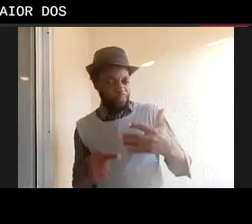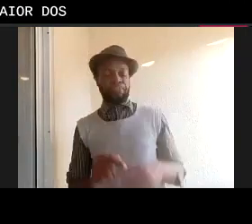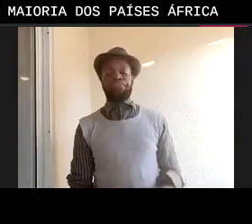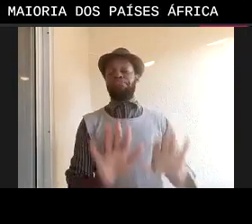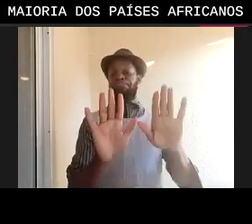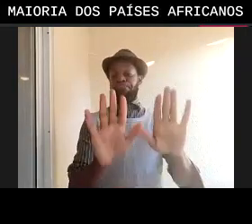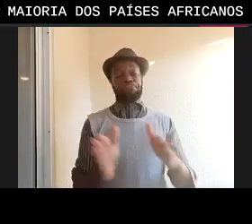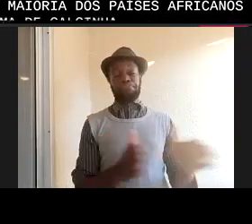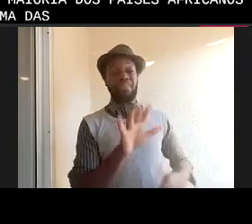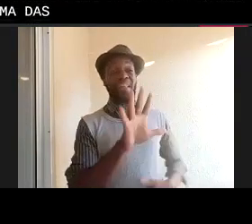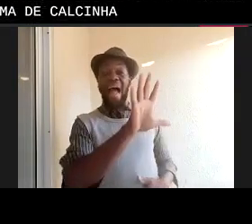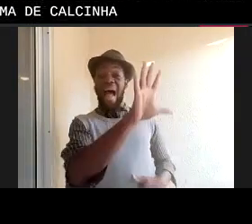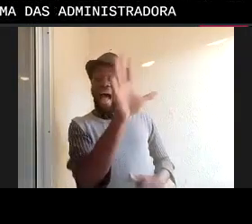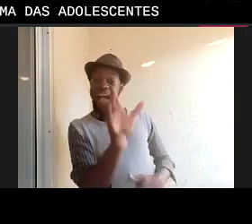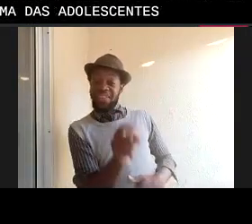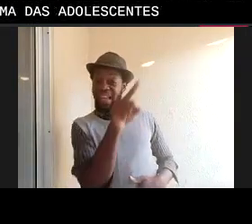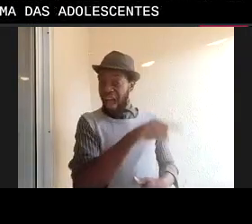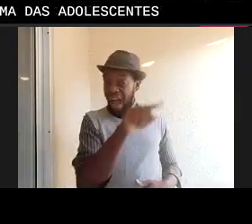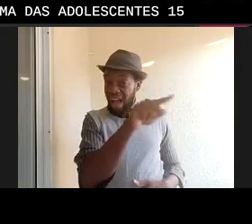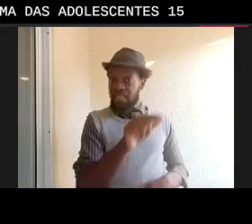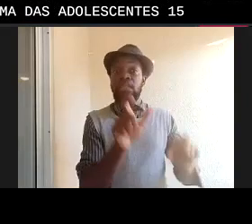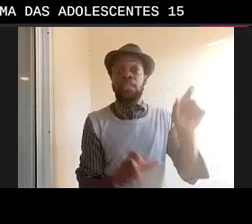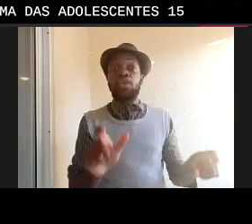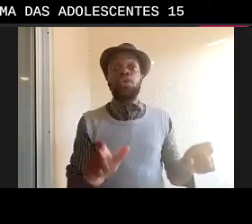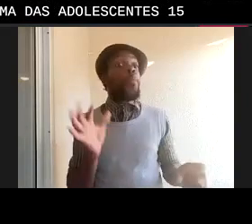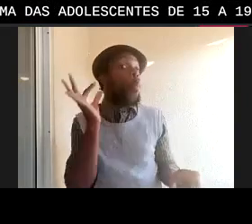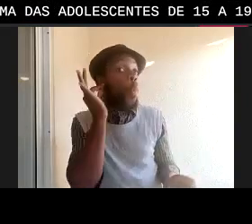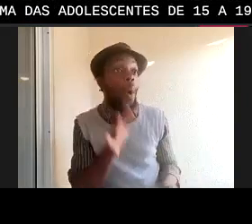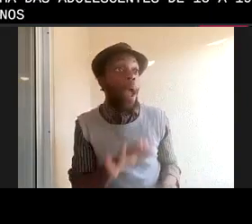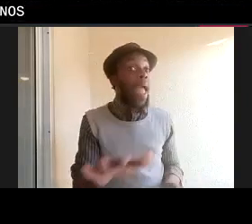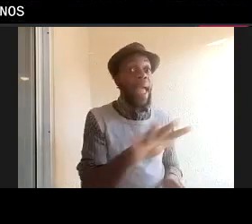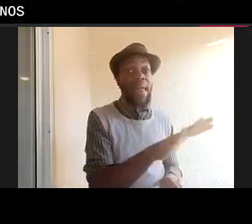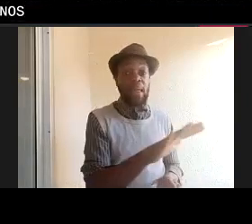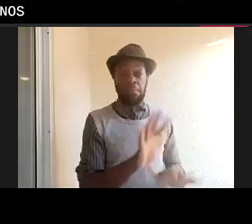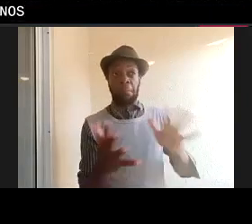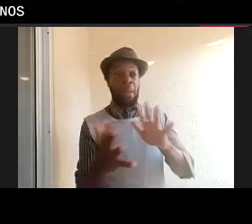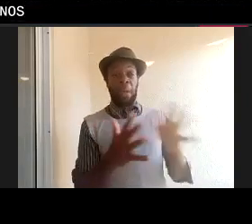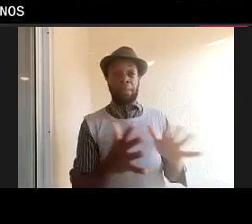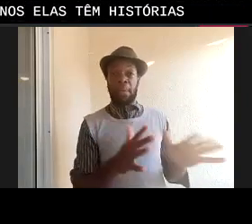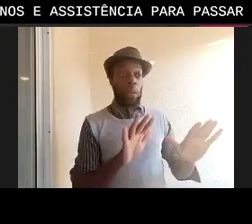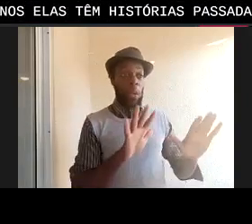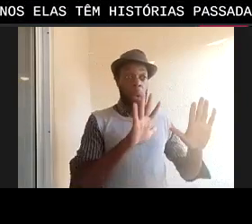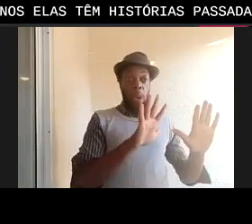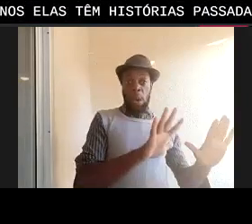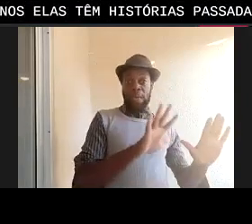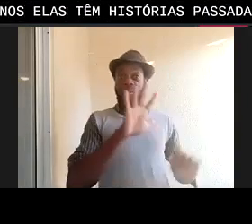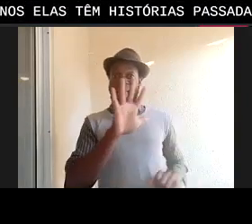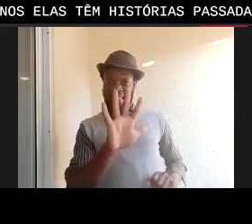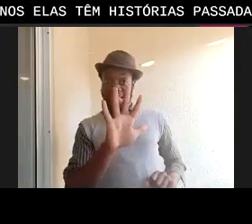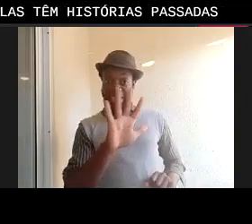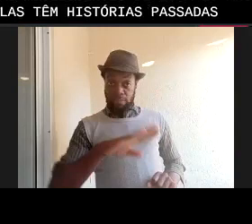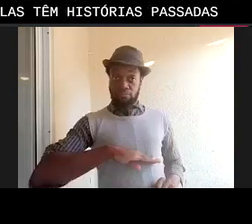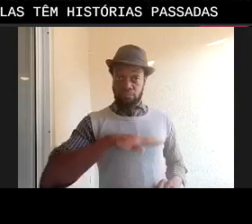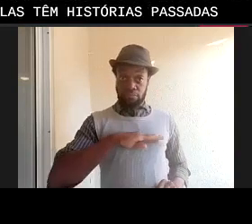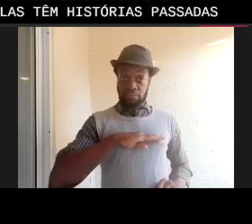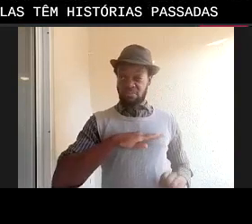adolescentes entre 15 a 19 años han estado casadas. Aunque en la mayoría de los países de